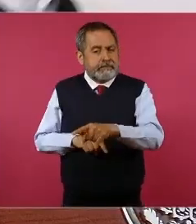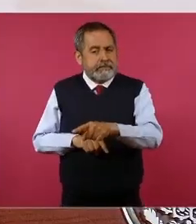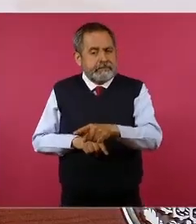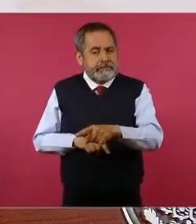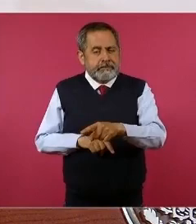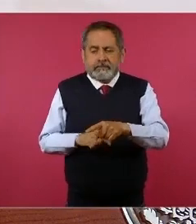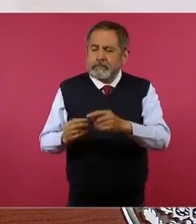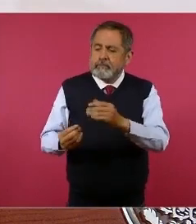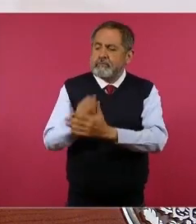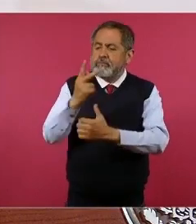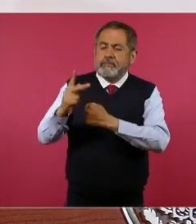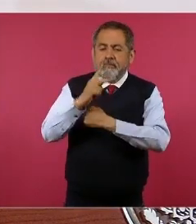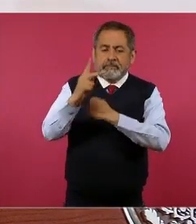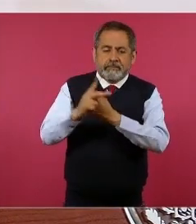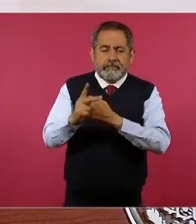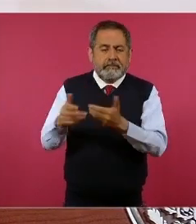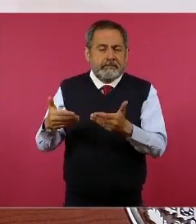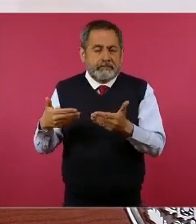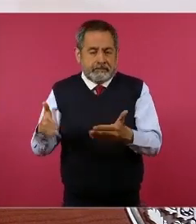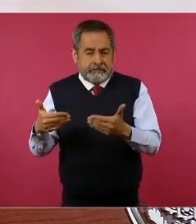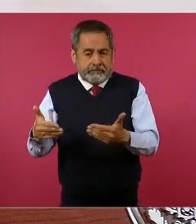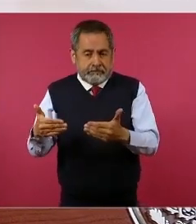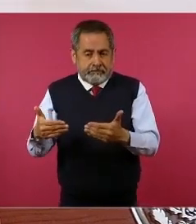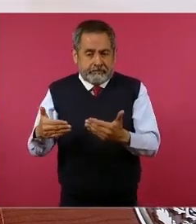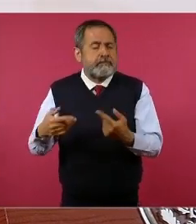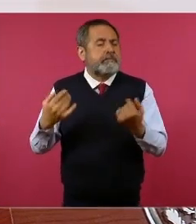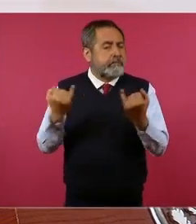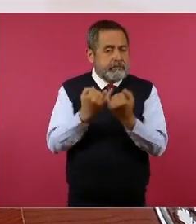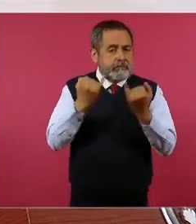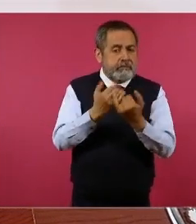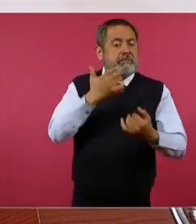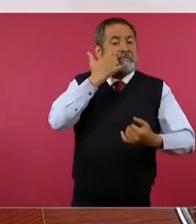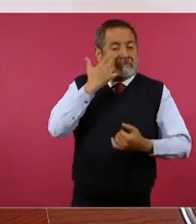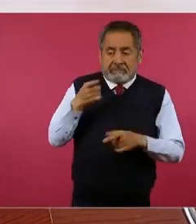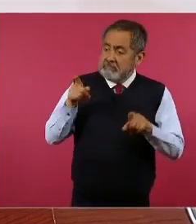nuevo país de Panamá